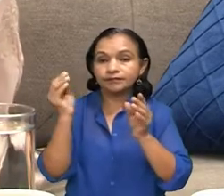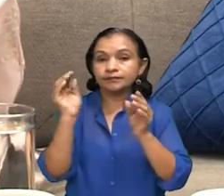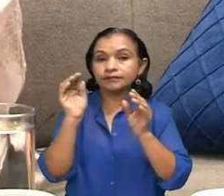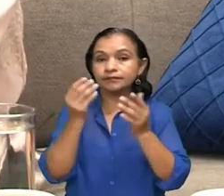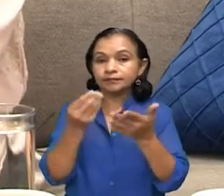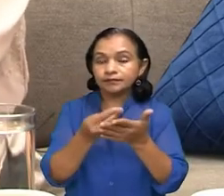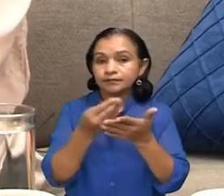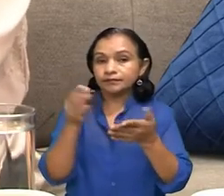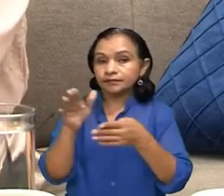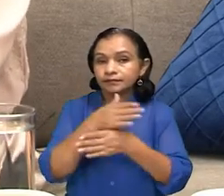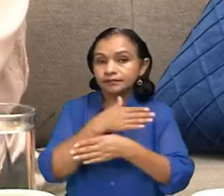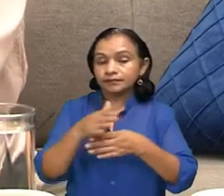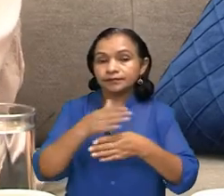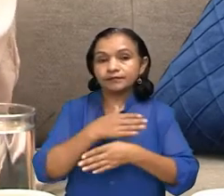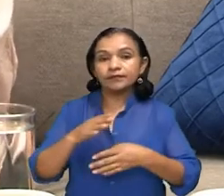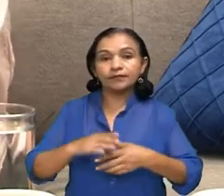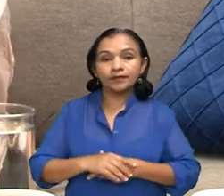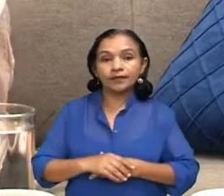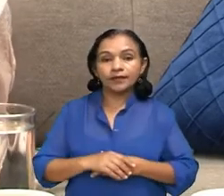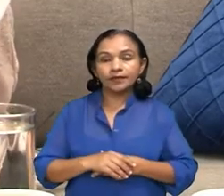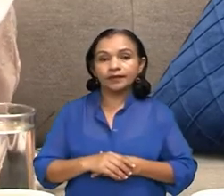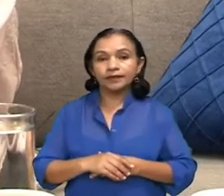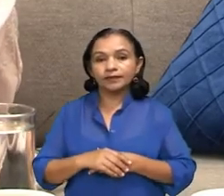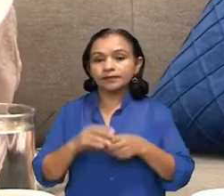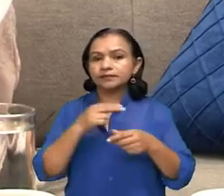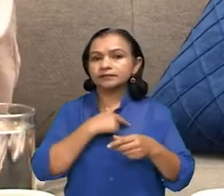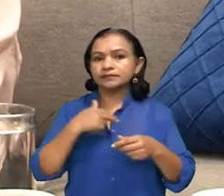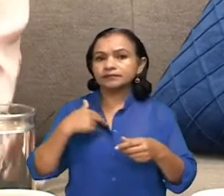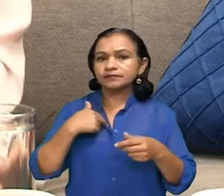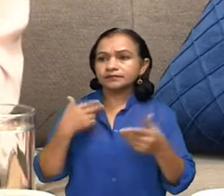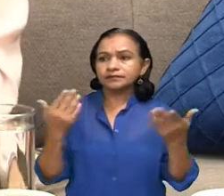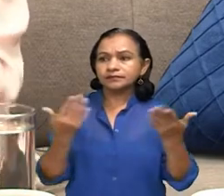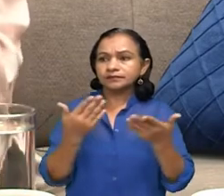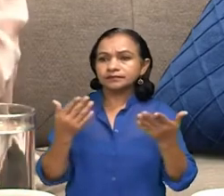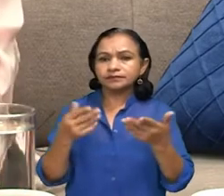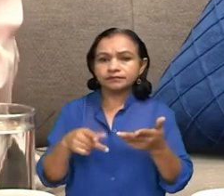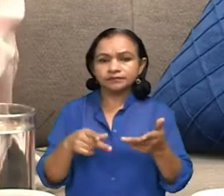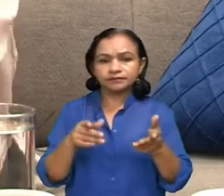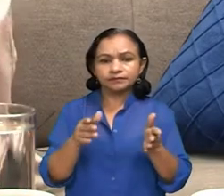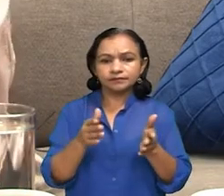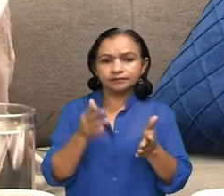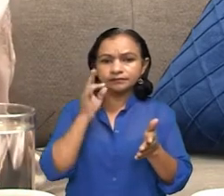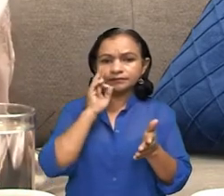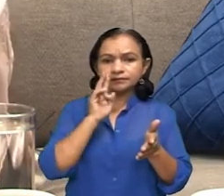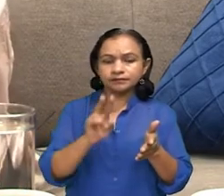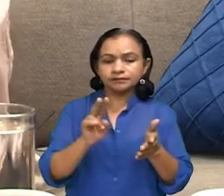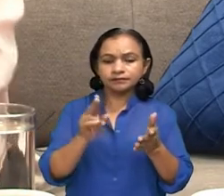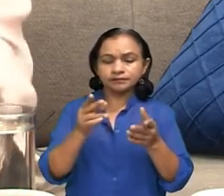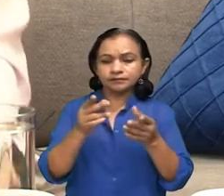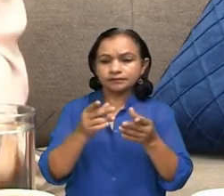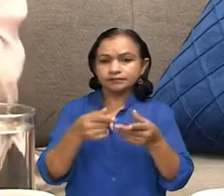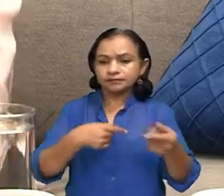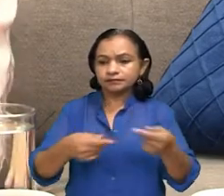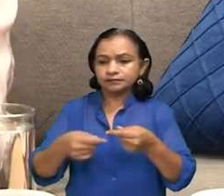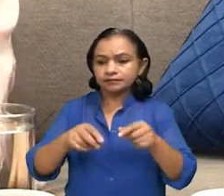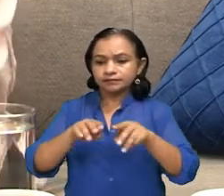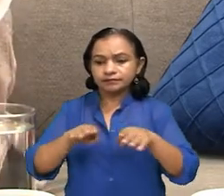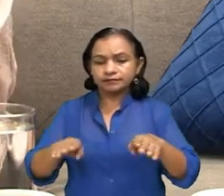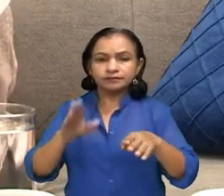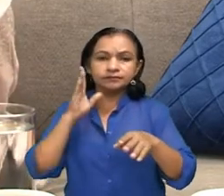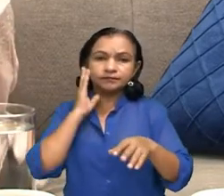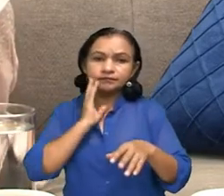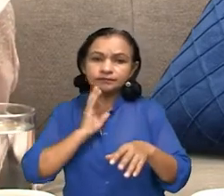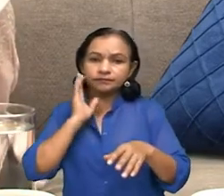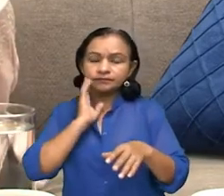muy diferente. Ya se consume a través no solamente de una pieza como mirábamos de bambú, sino de una